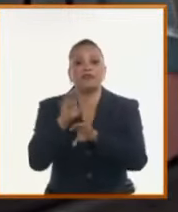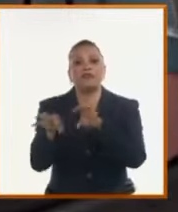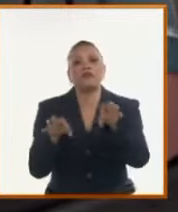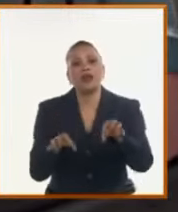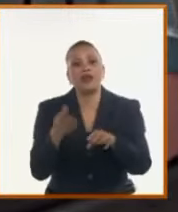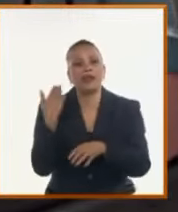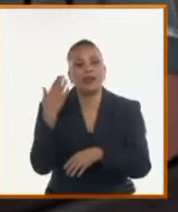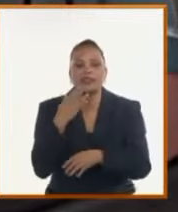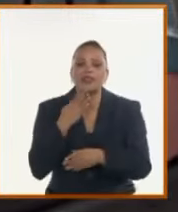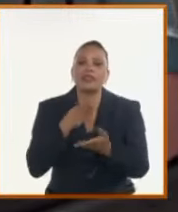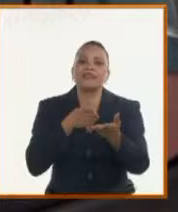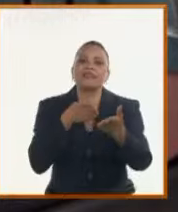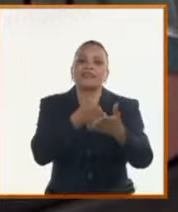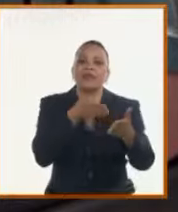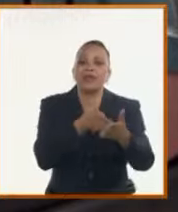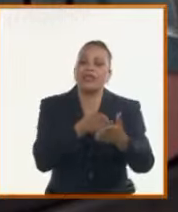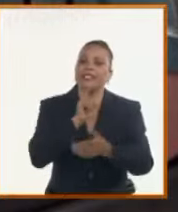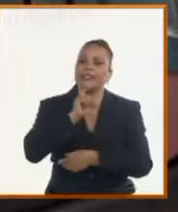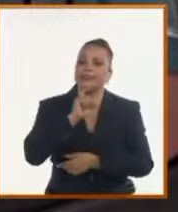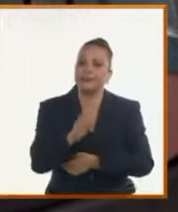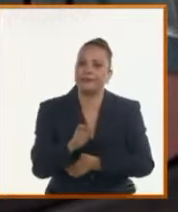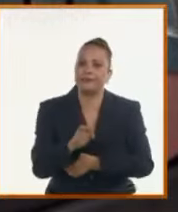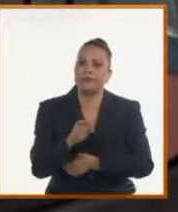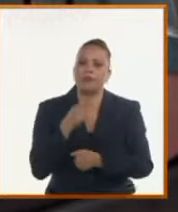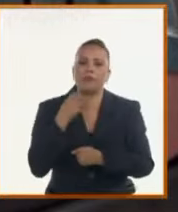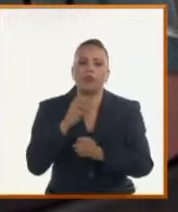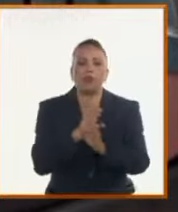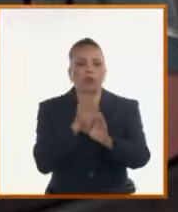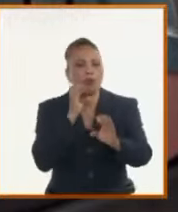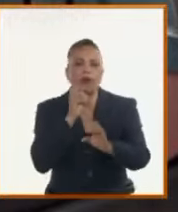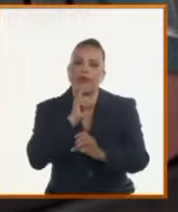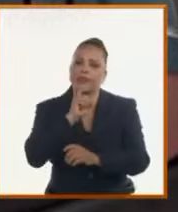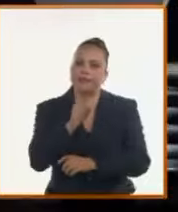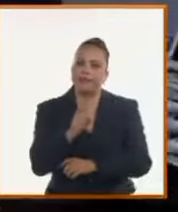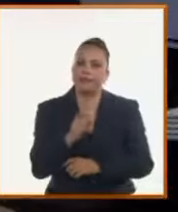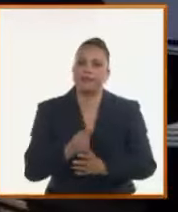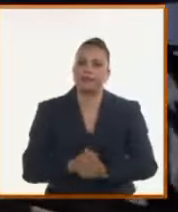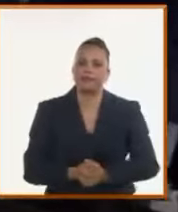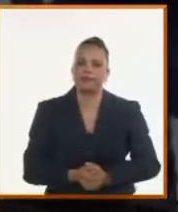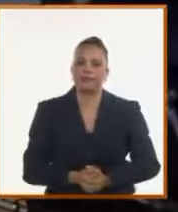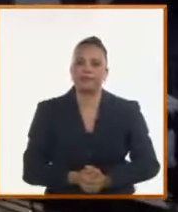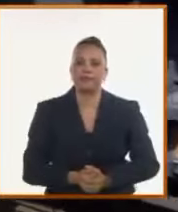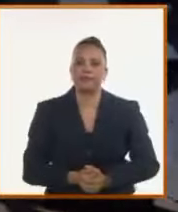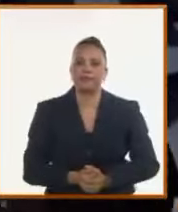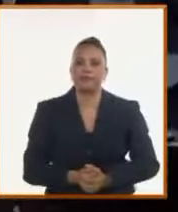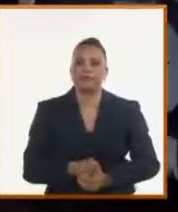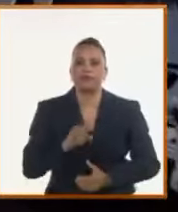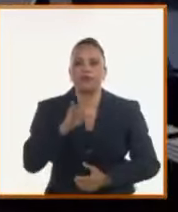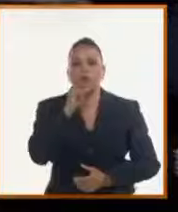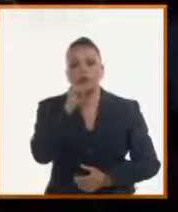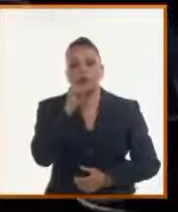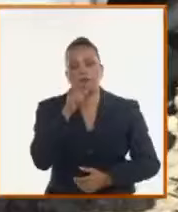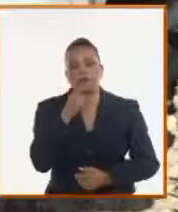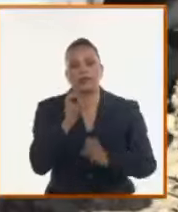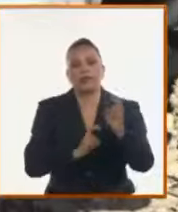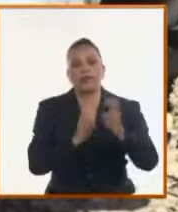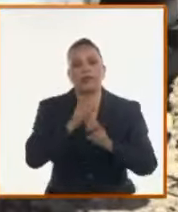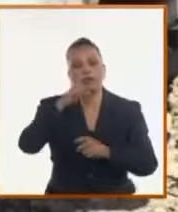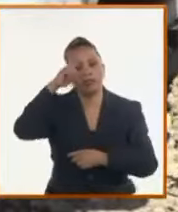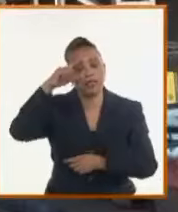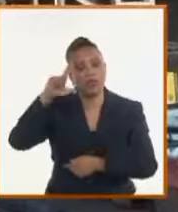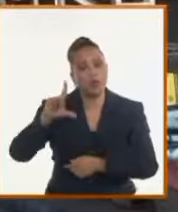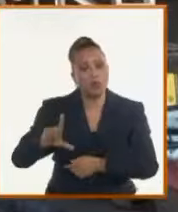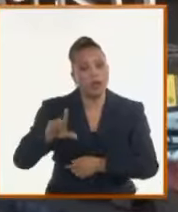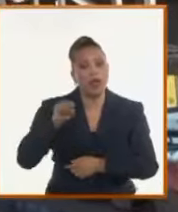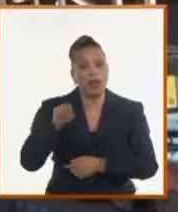difícil el acceso por vía por Ómnibus por vía transporte terrestre lab talleres ferroviarios San Lu Lu contribuye en